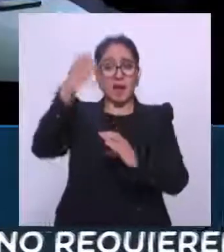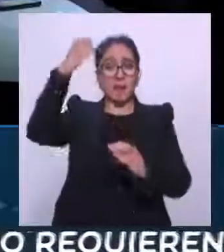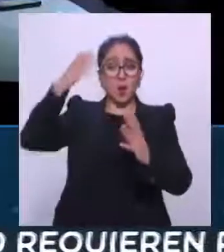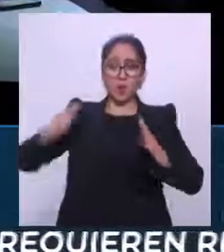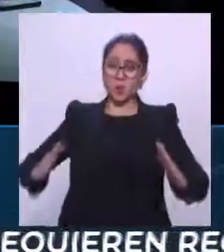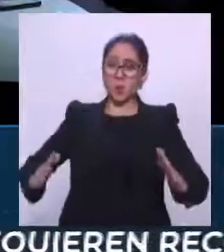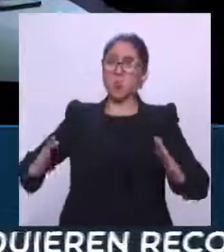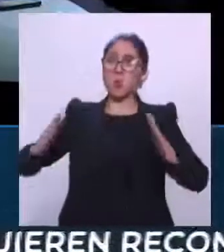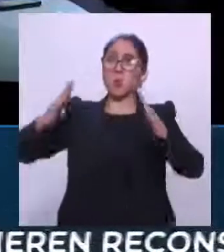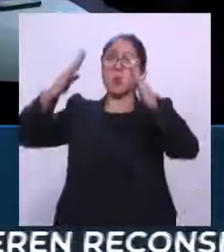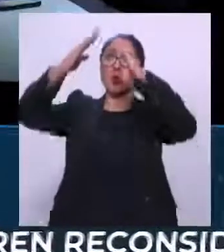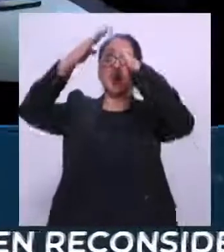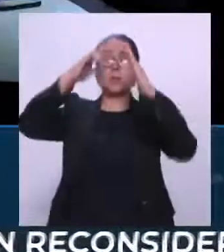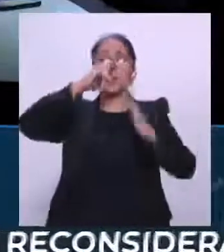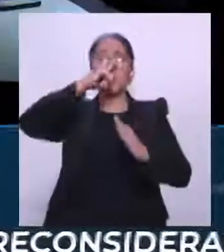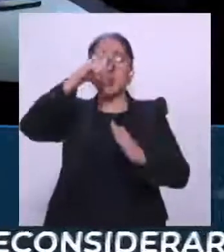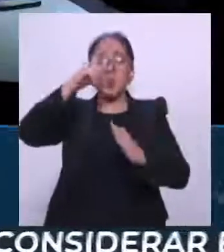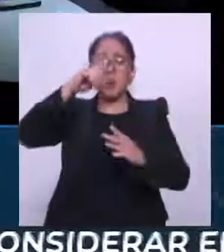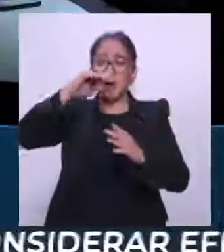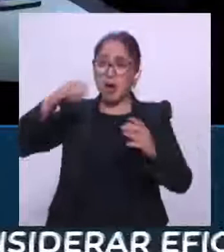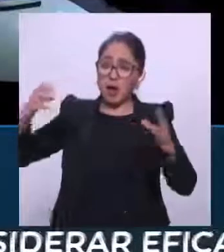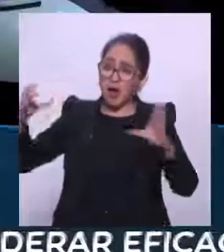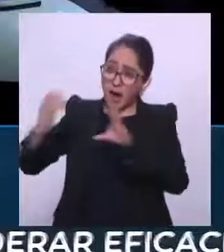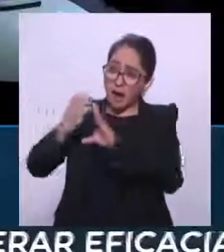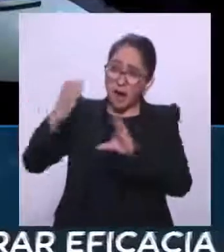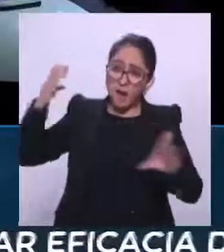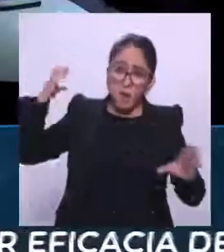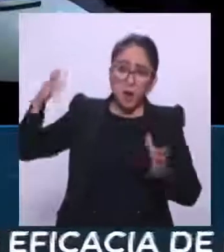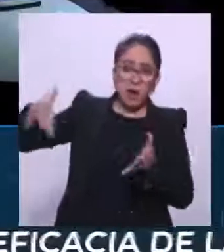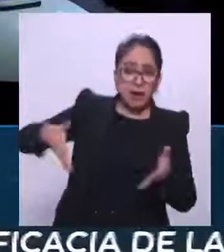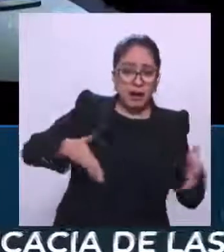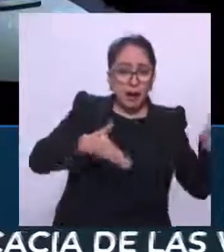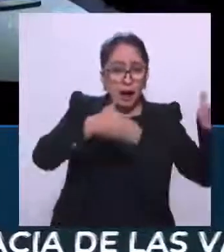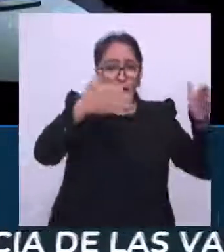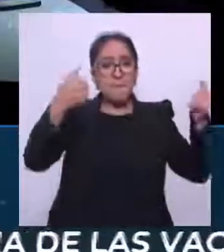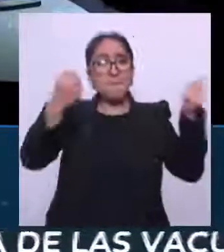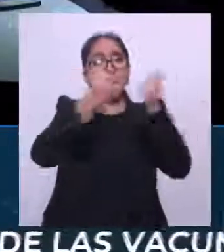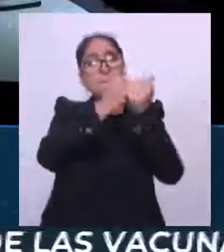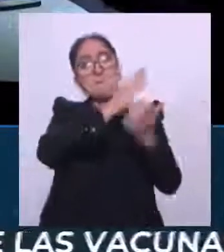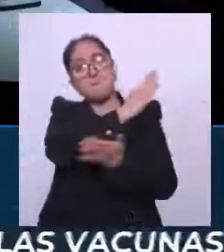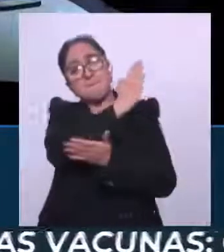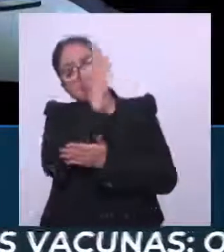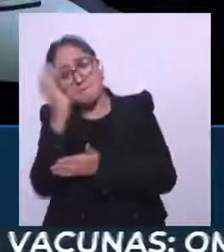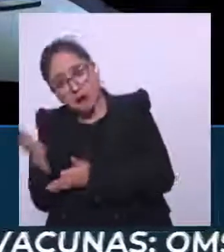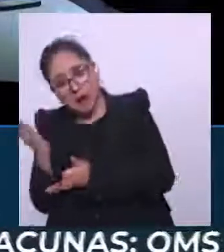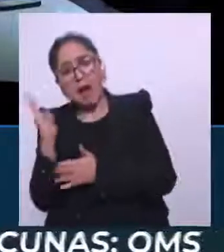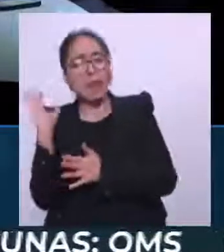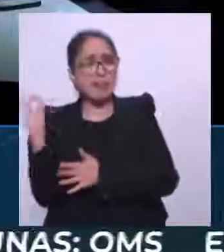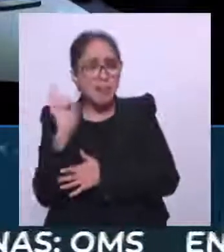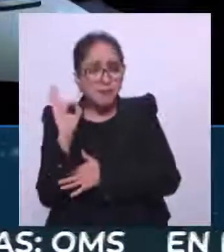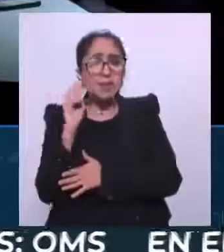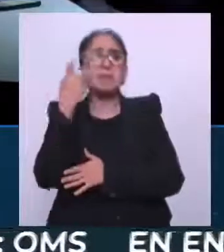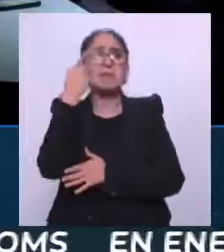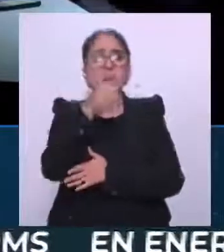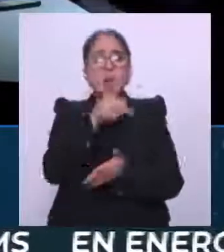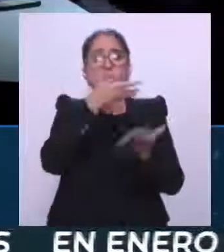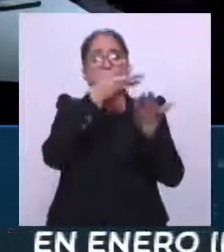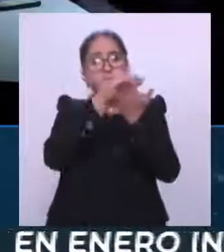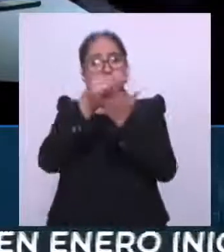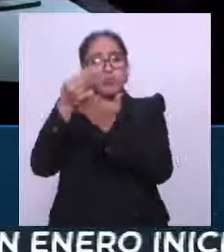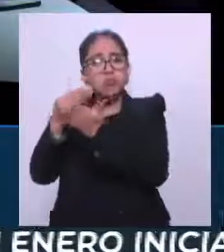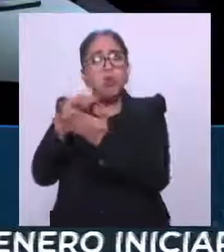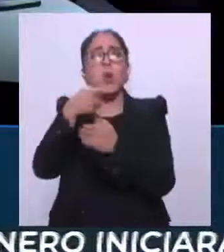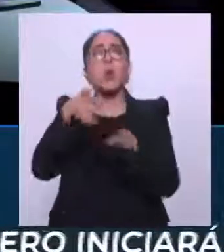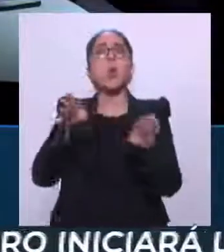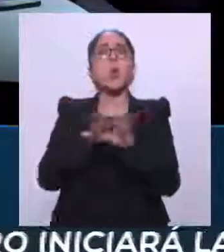de transmisión en un accidente de carretera. El problema no es ese, el problema es que la falta de integración del sistema te impida